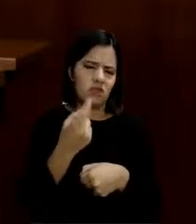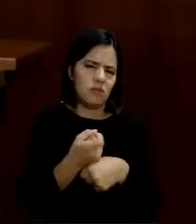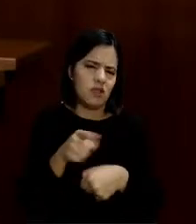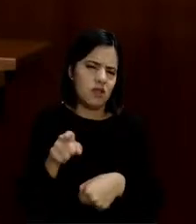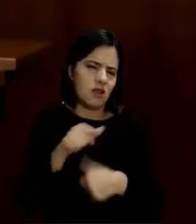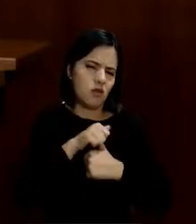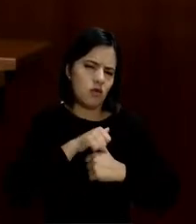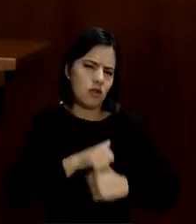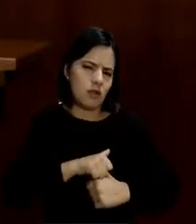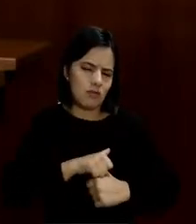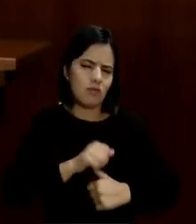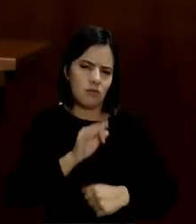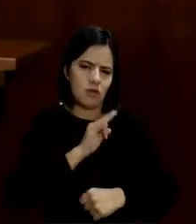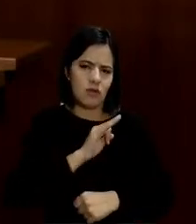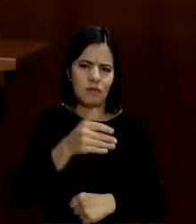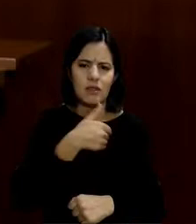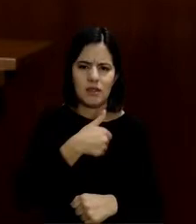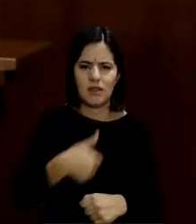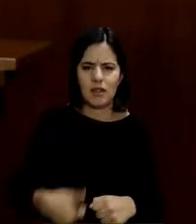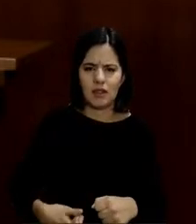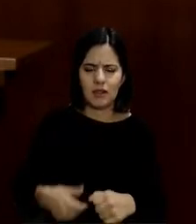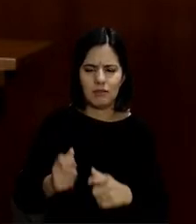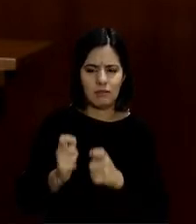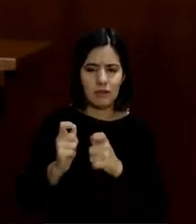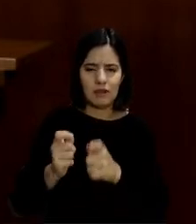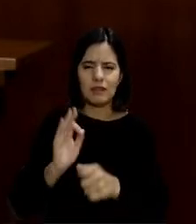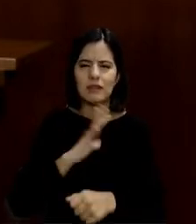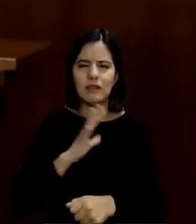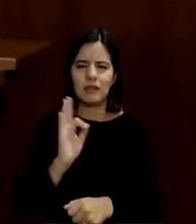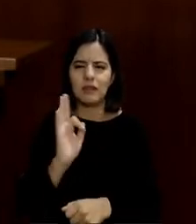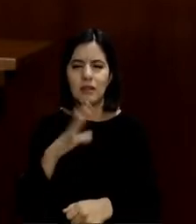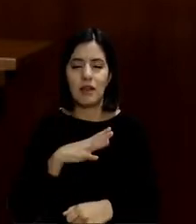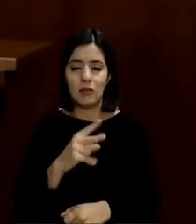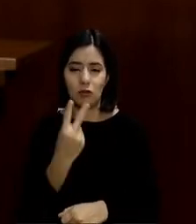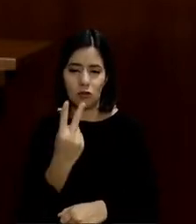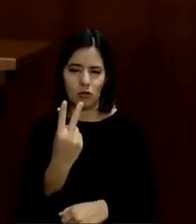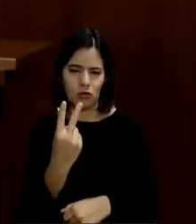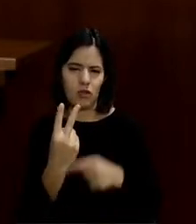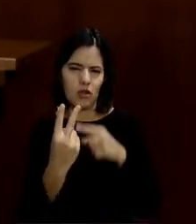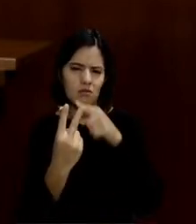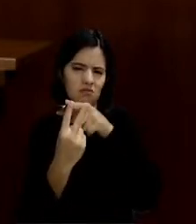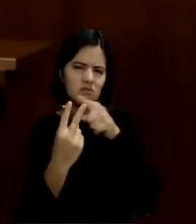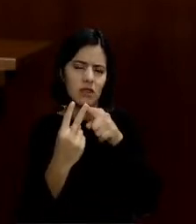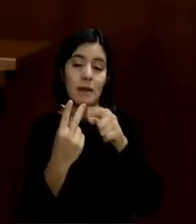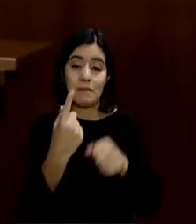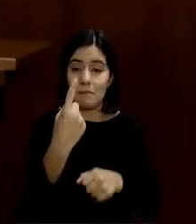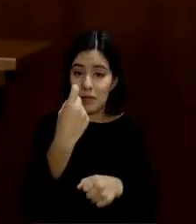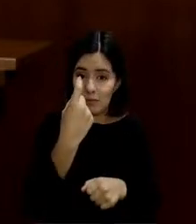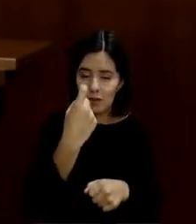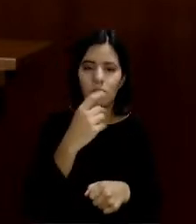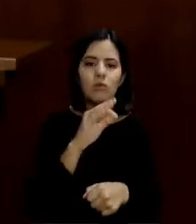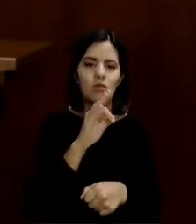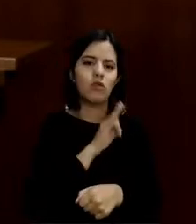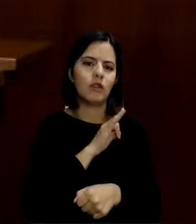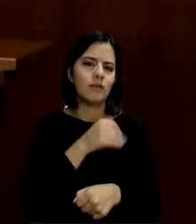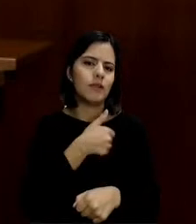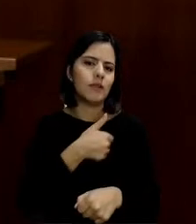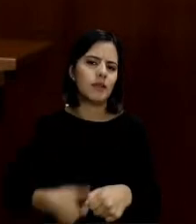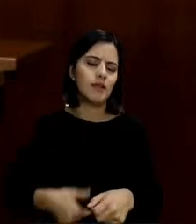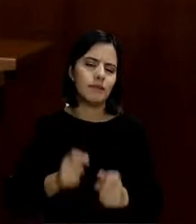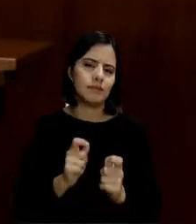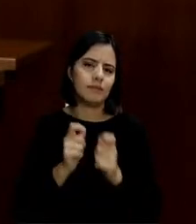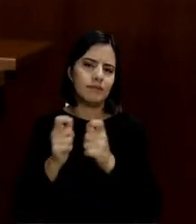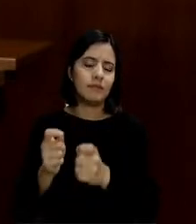haya más de uno, dejando fuera a los regidores sin la posibilidad de cumplir con